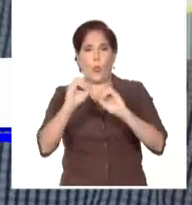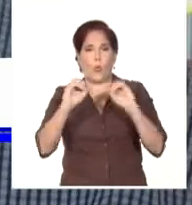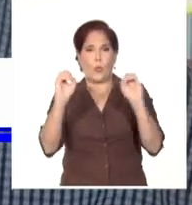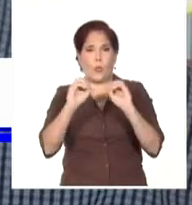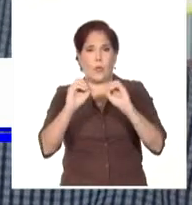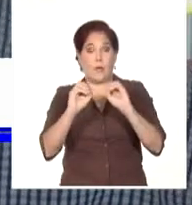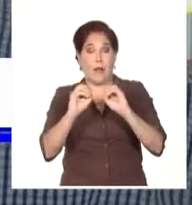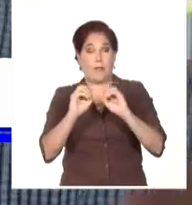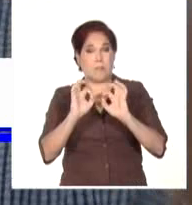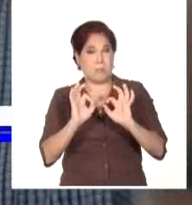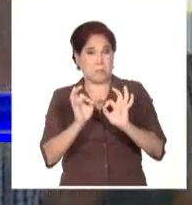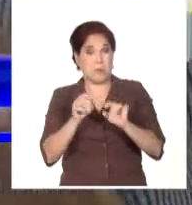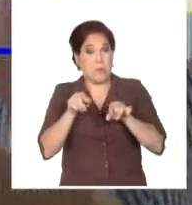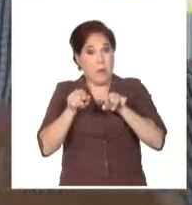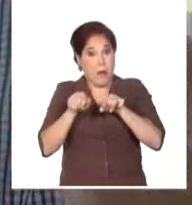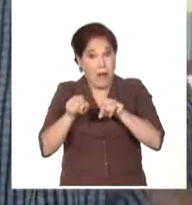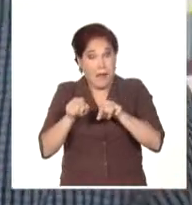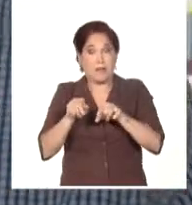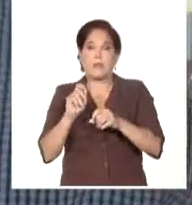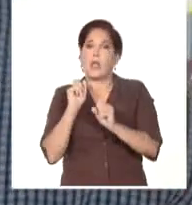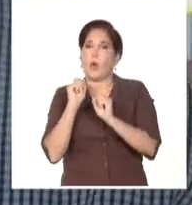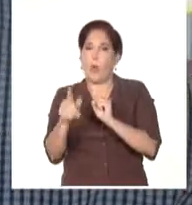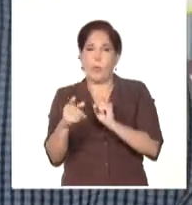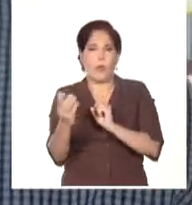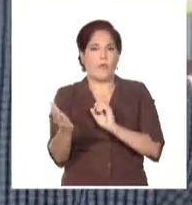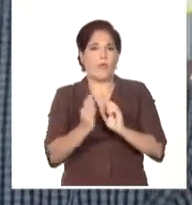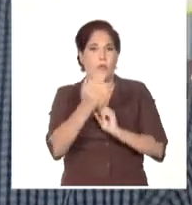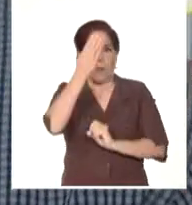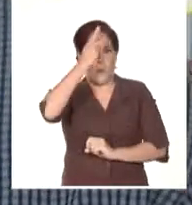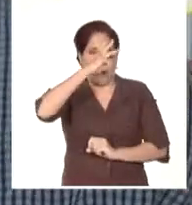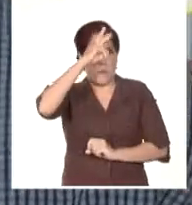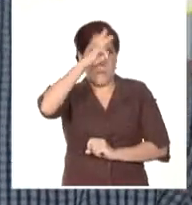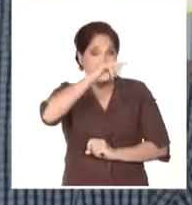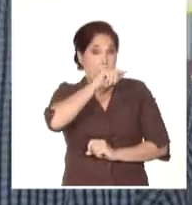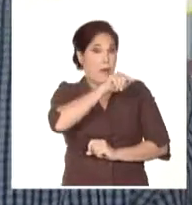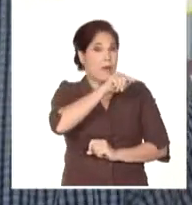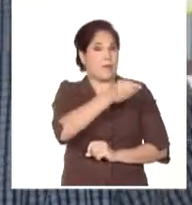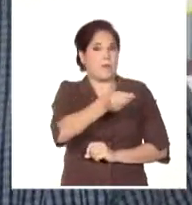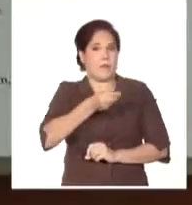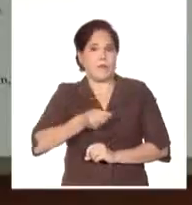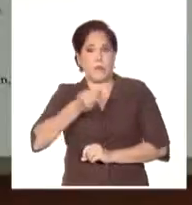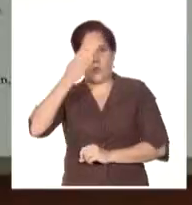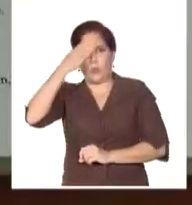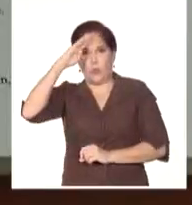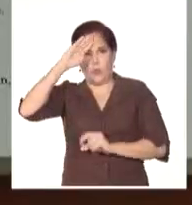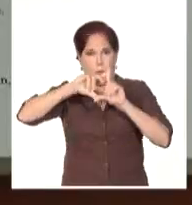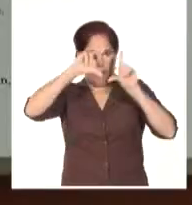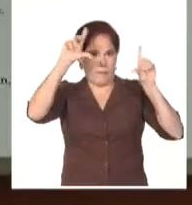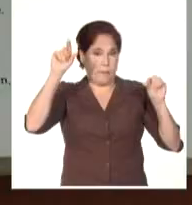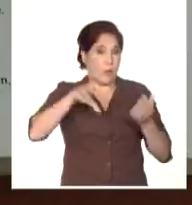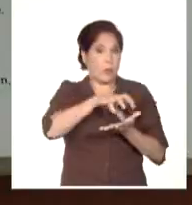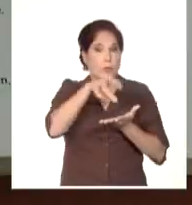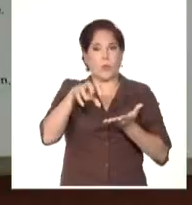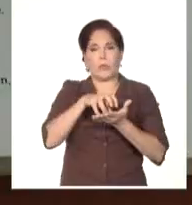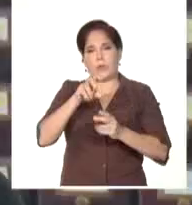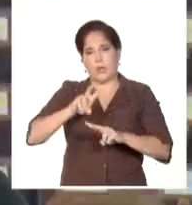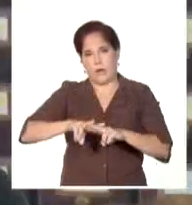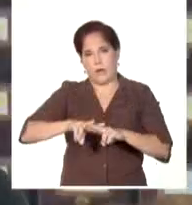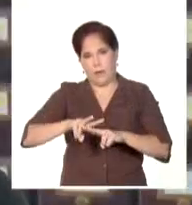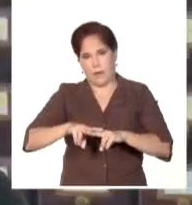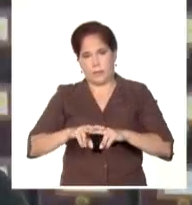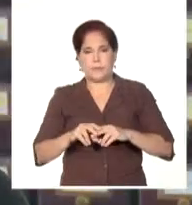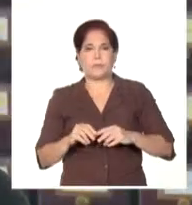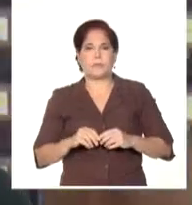Canarias, y que allí se compró, se trajo a México, y de México pues se ha hecho llegar a La Habana. Y esta